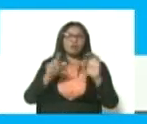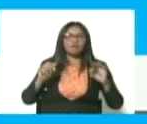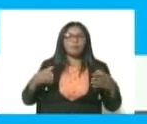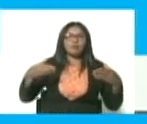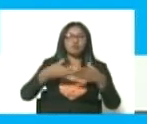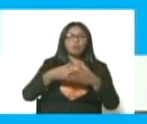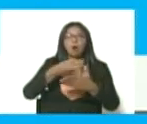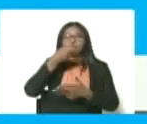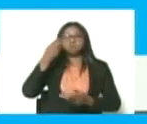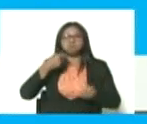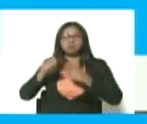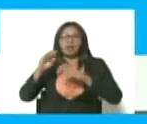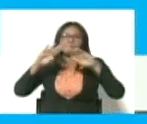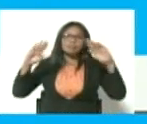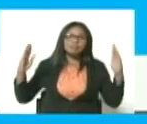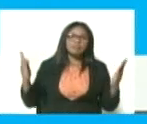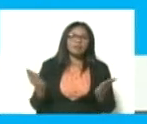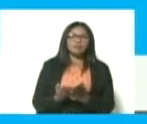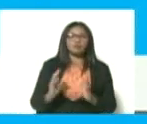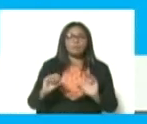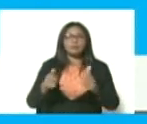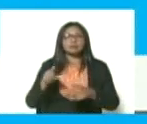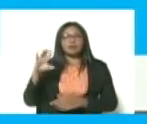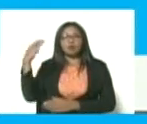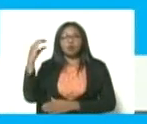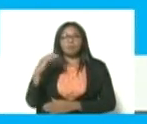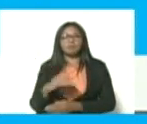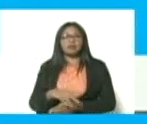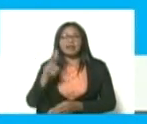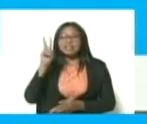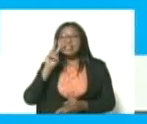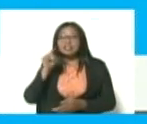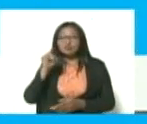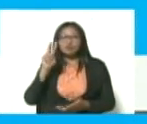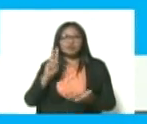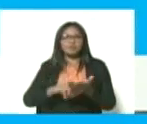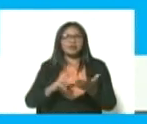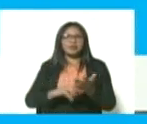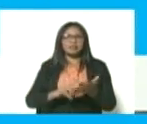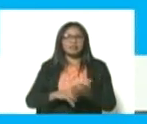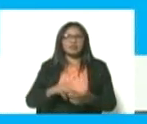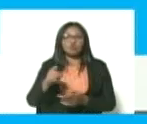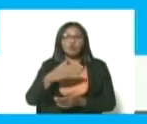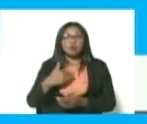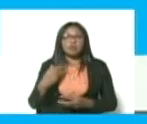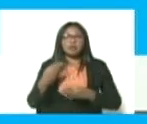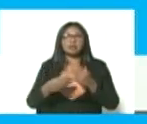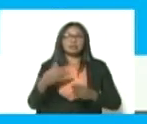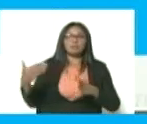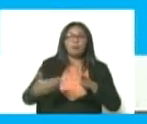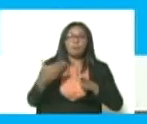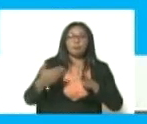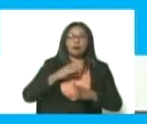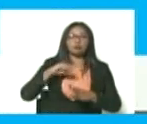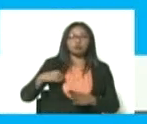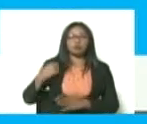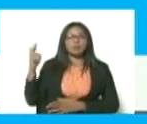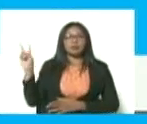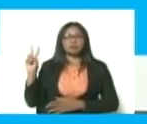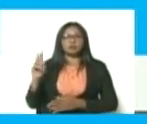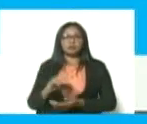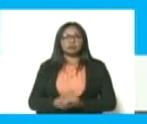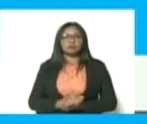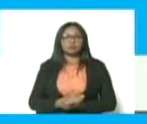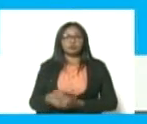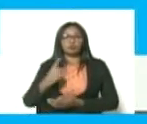élites narcotraficantes del mundo. Es la verdad. Es la verdad. Y han querido hacerle daño a nuestro país. Nuestro